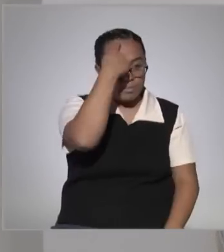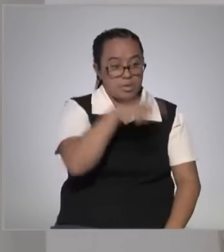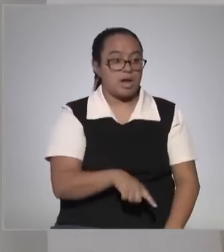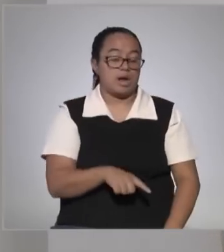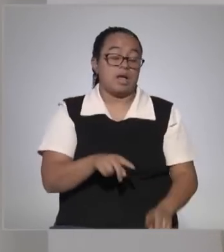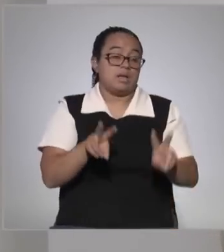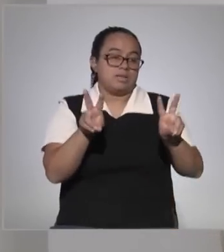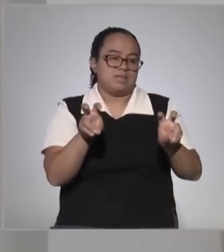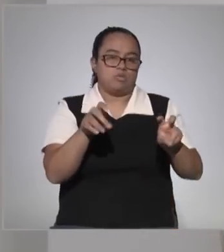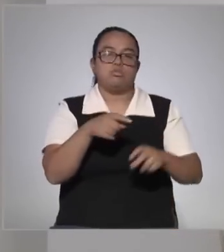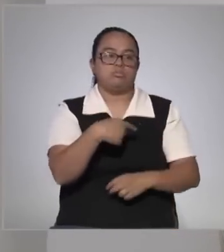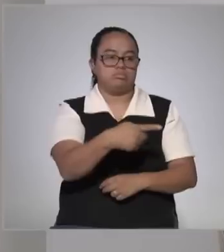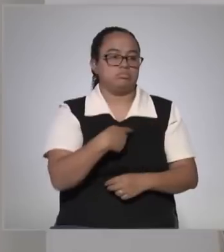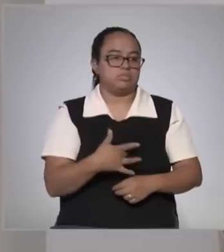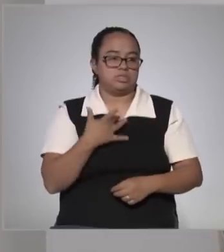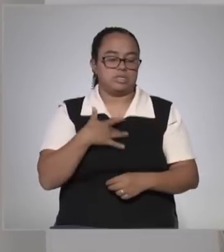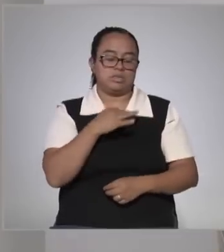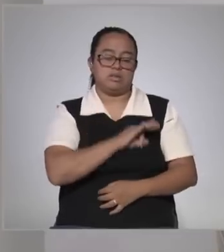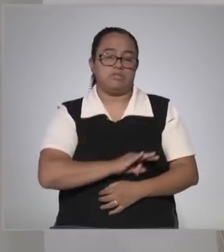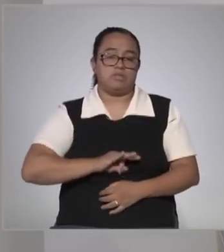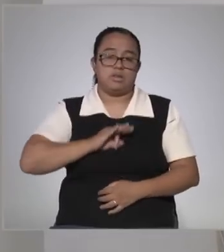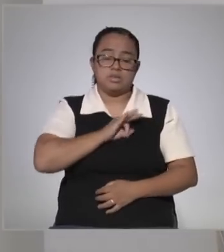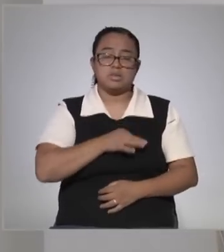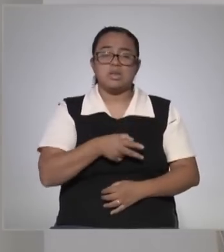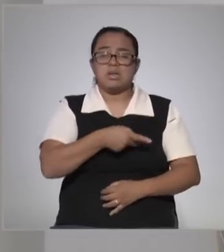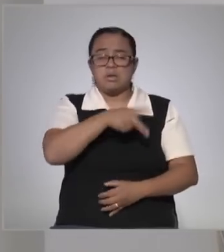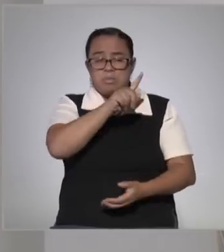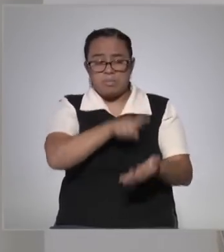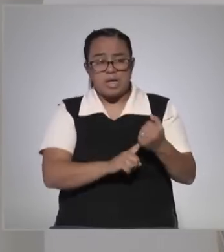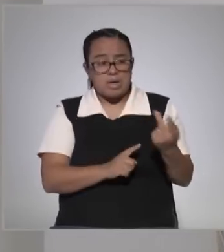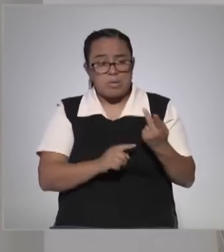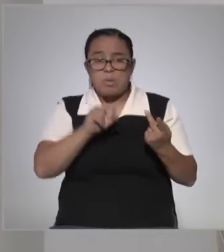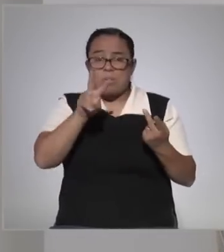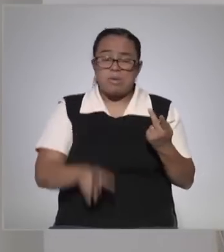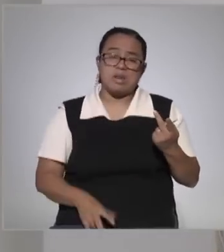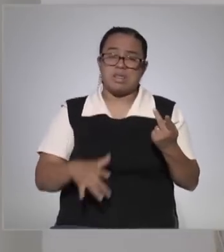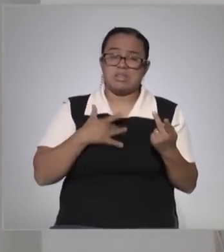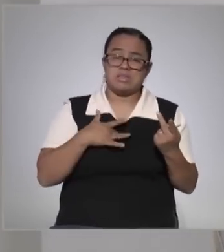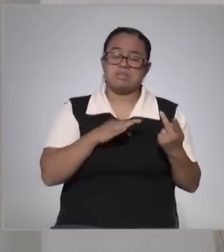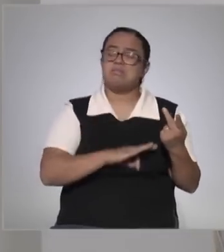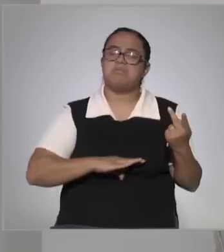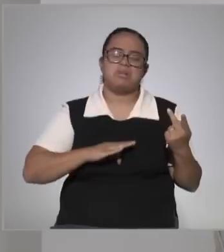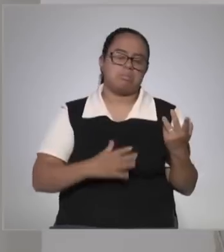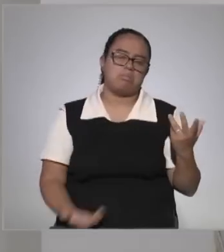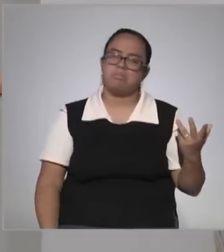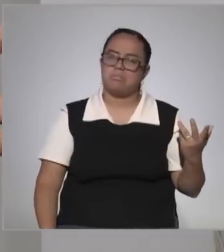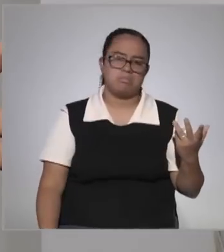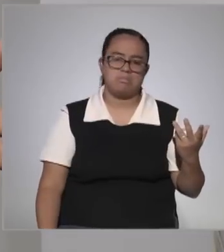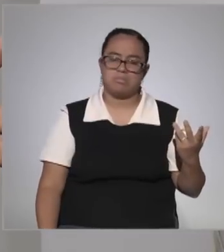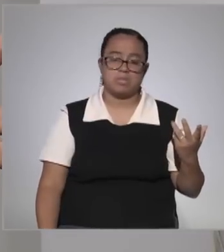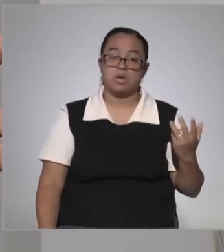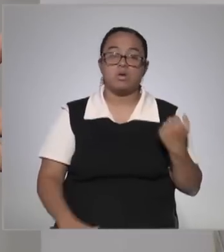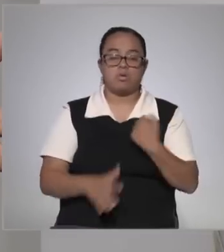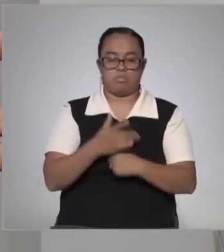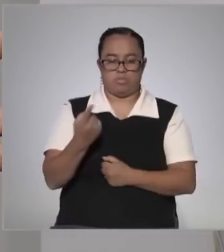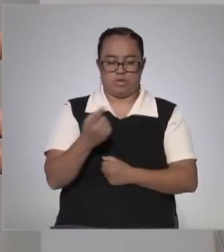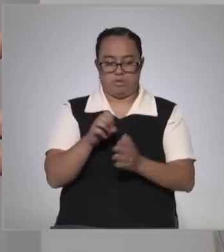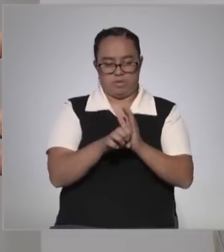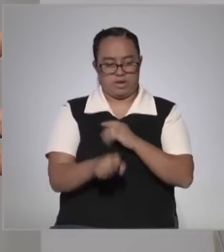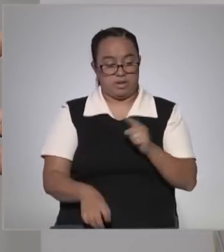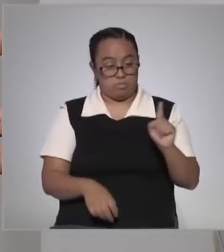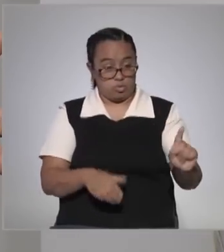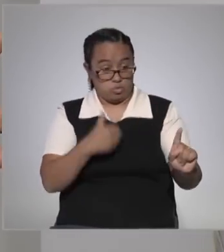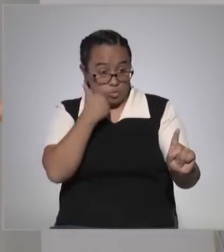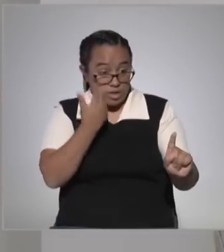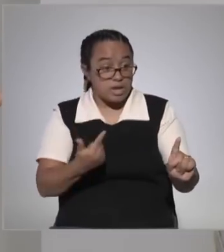entre comillas, felices. Y la verdad es que ninguno de los dos lo vamos a hacer. Porque si yo hago algo que va en contra de lo que la otra